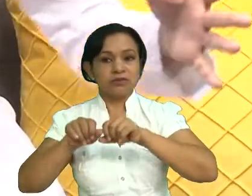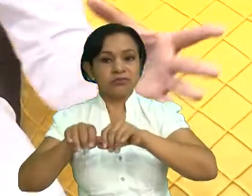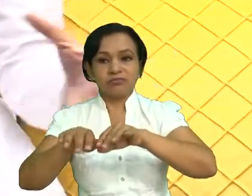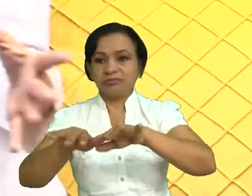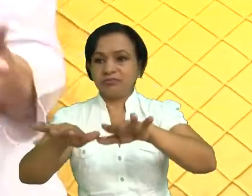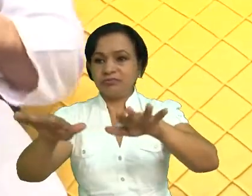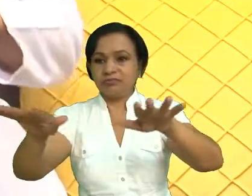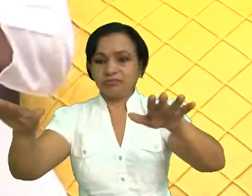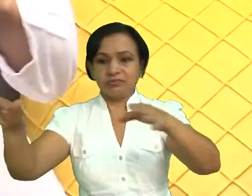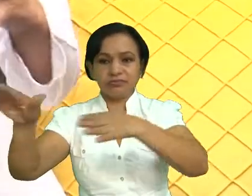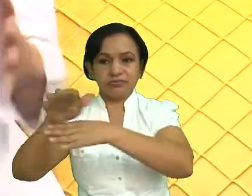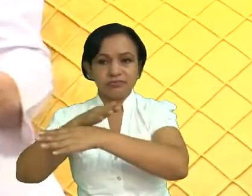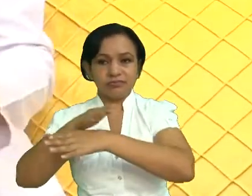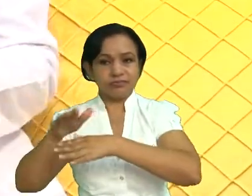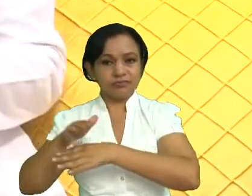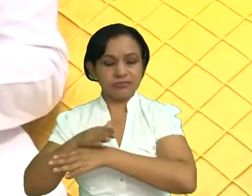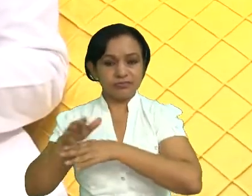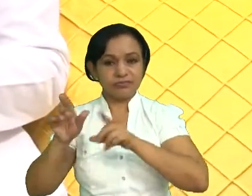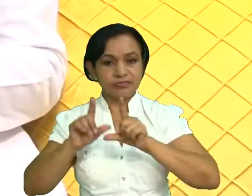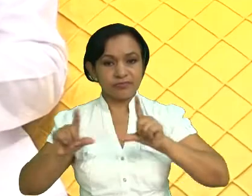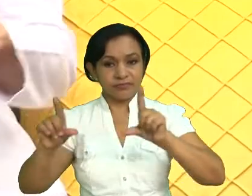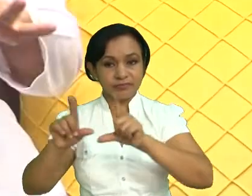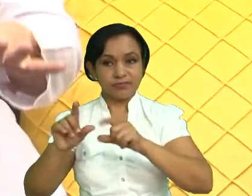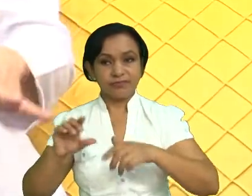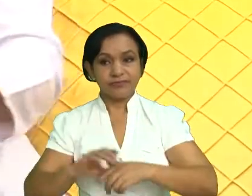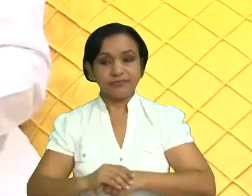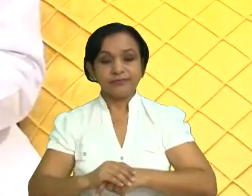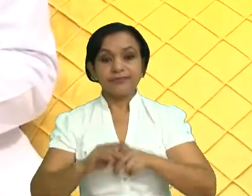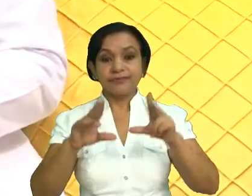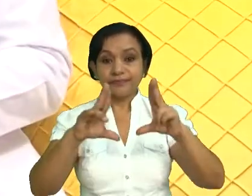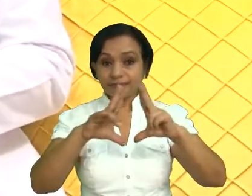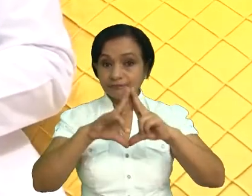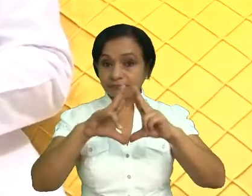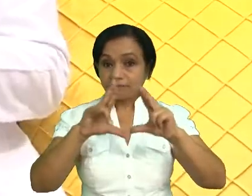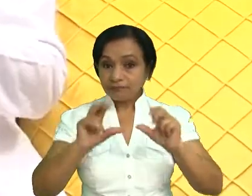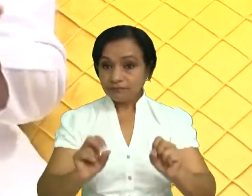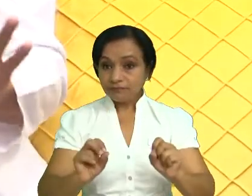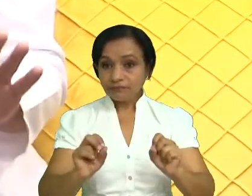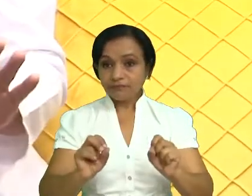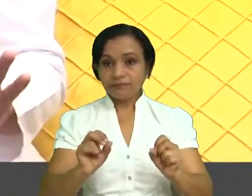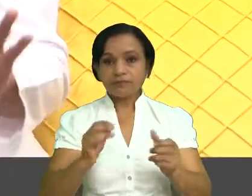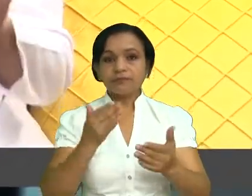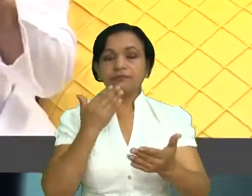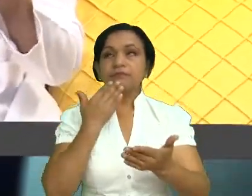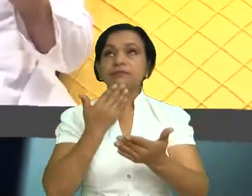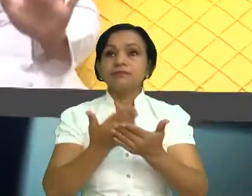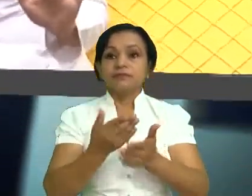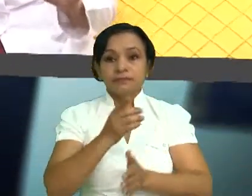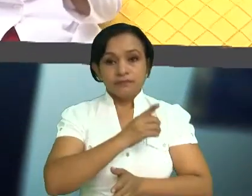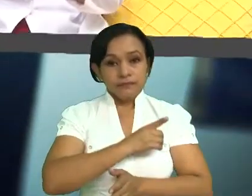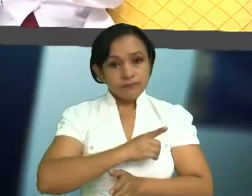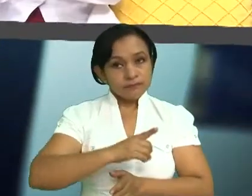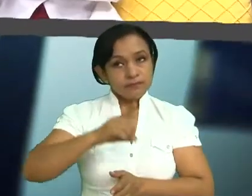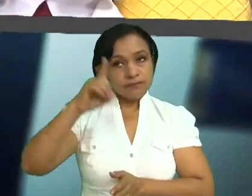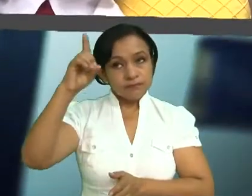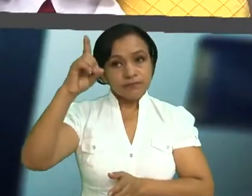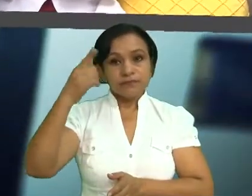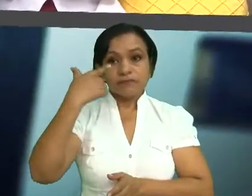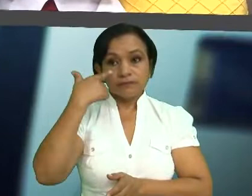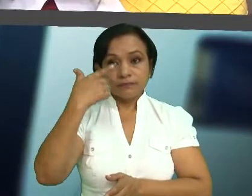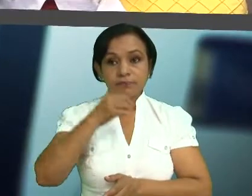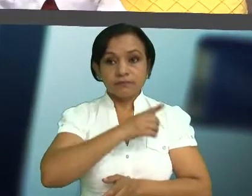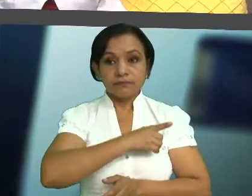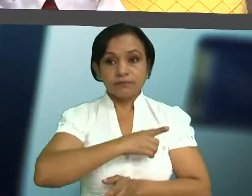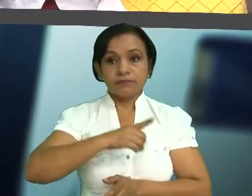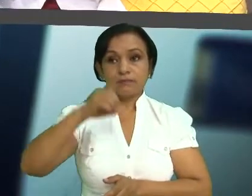propagado en varios sectores del país. En Nicaragua, en este momento, gracias a Dios, porque siempre hay que reconocer que Dios